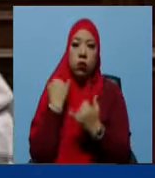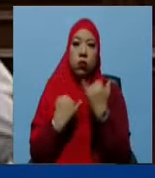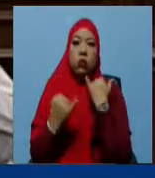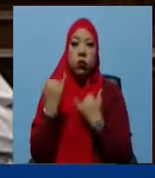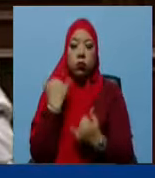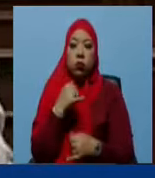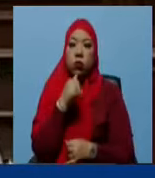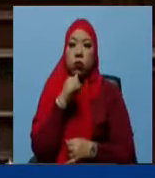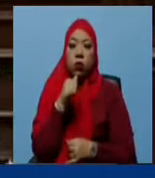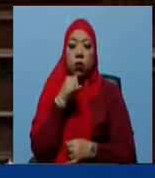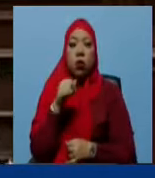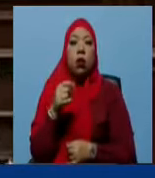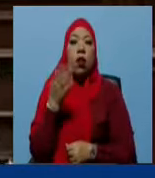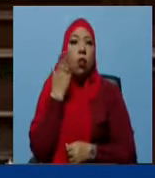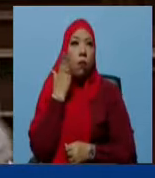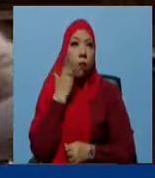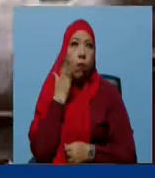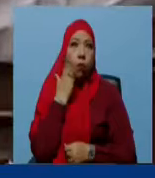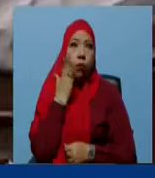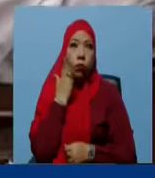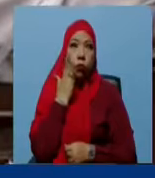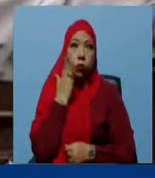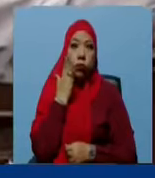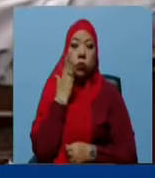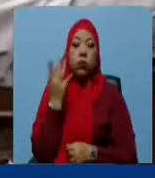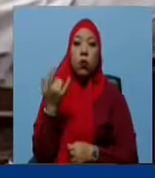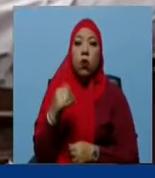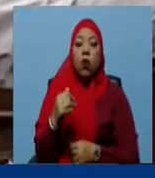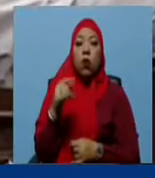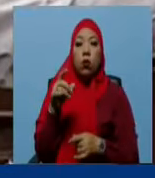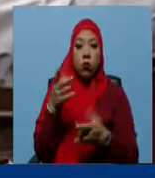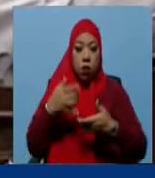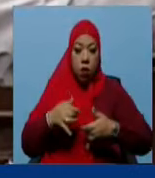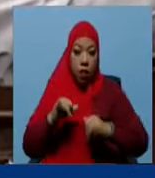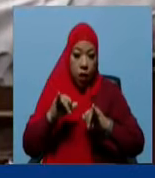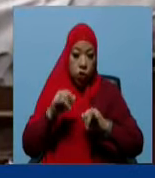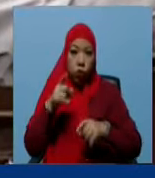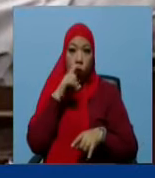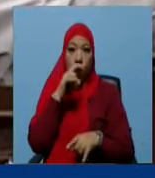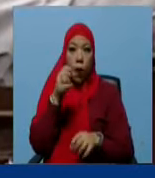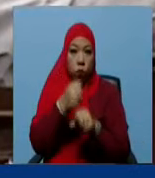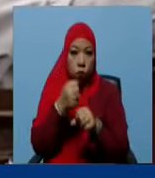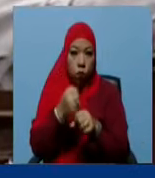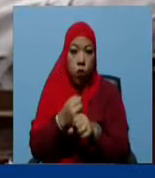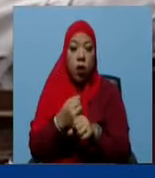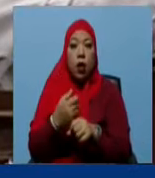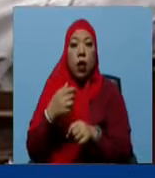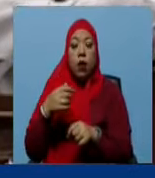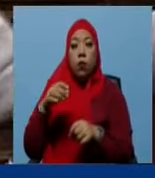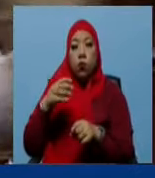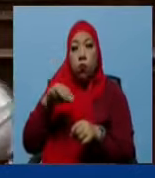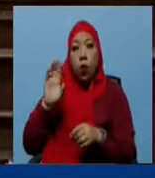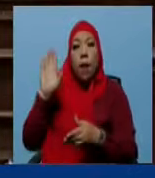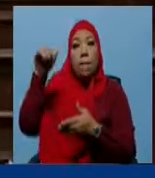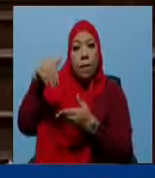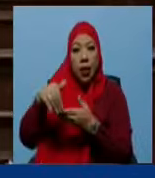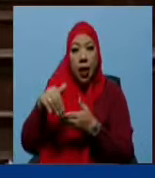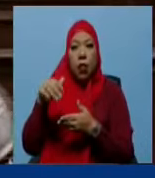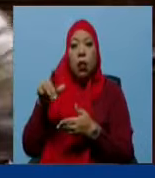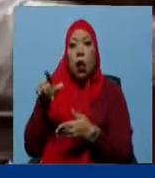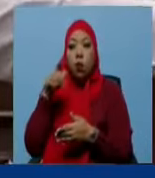el idioma materno, porque él venía de los altos mirandinos y